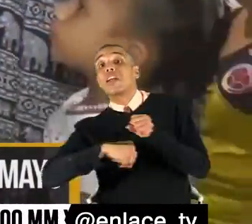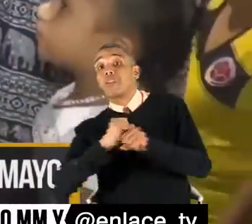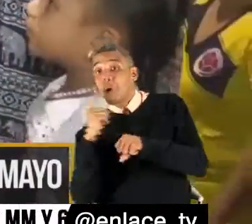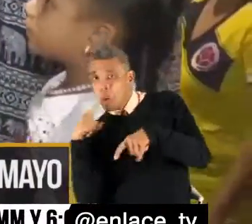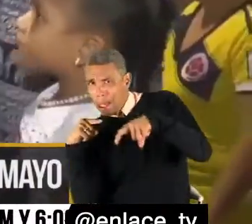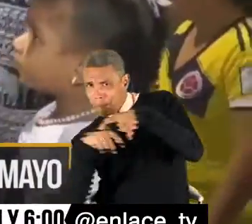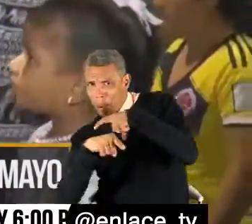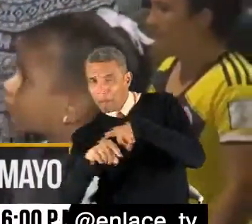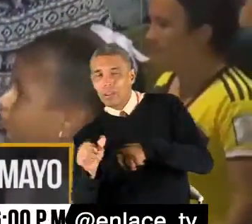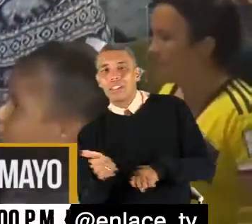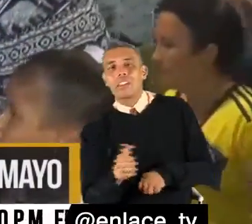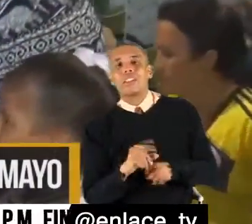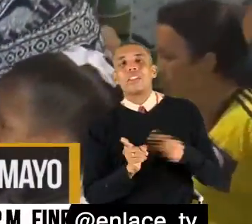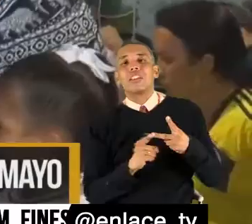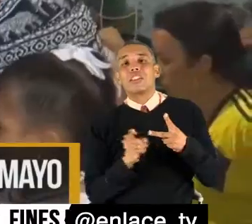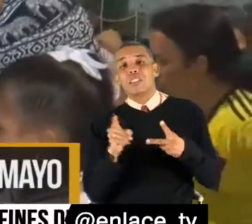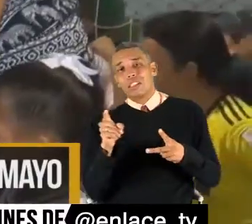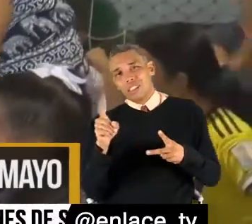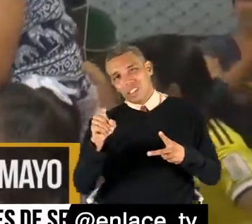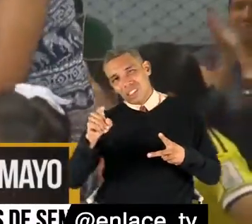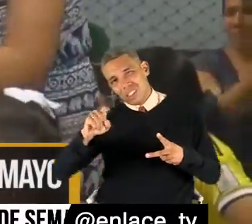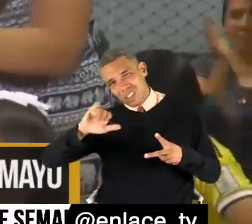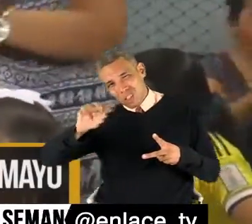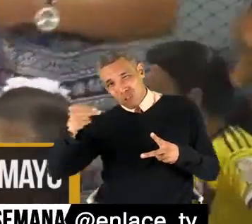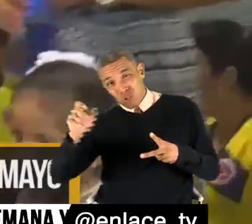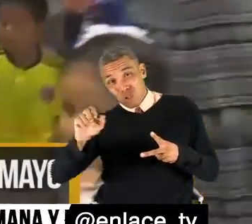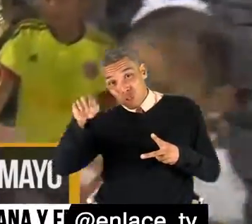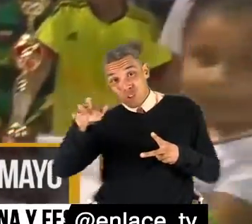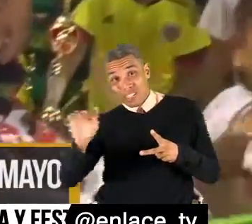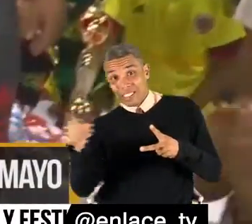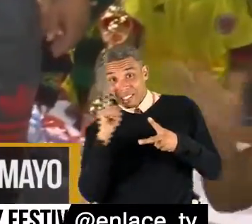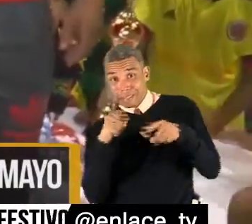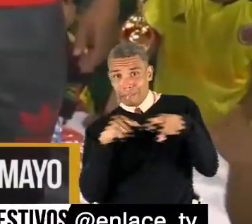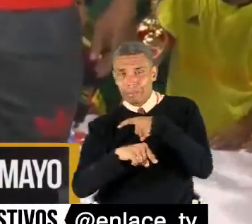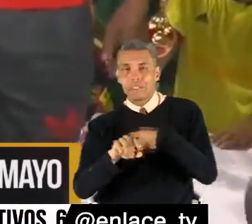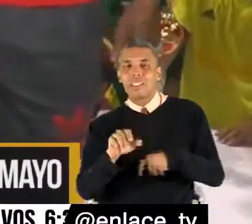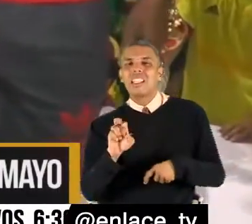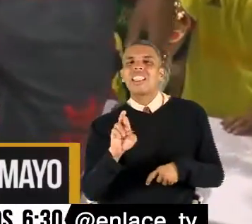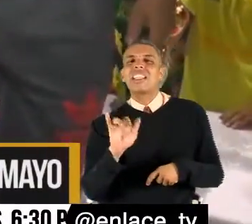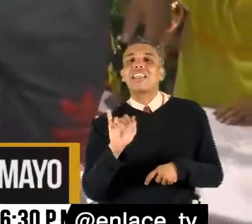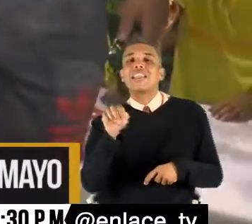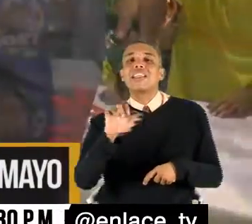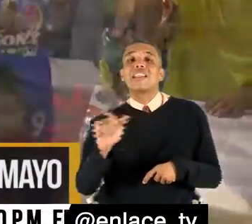Jonathan Quiroga del Club Galán, mientras que la valla menos vencida se la llevó Reinaldo Díaz.